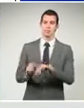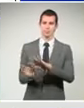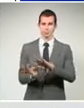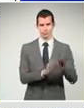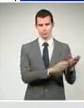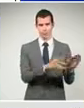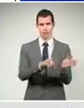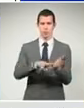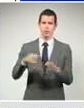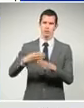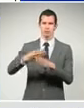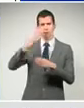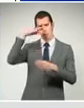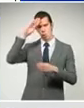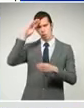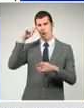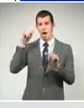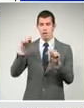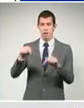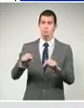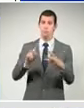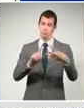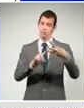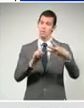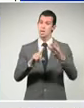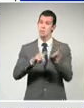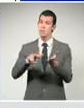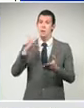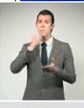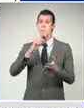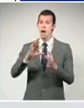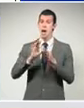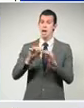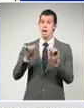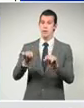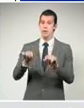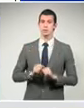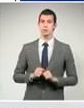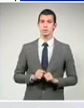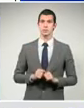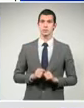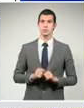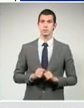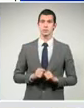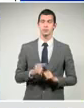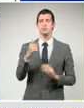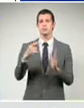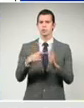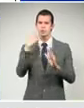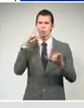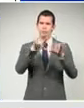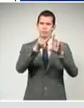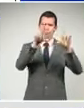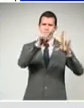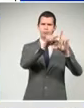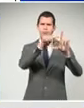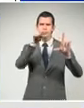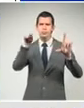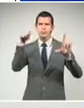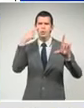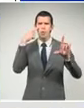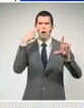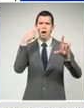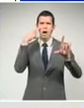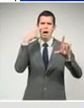en nuestro país, ahí parece que quiere en los últimos días hacer una meseta, pero de todas formas alta. Y